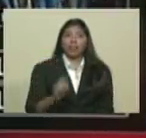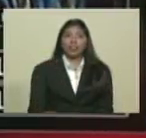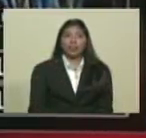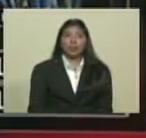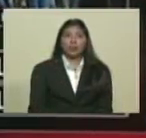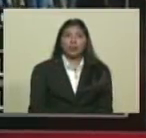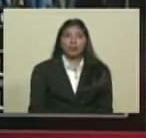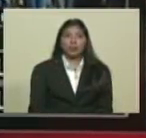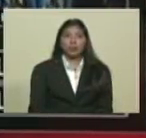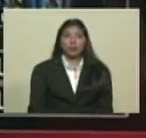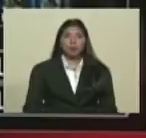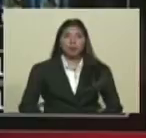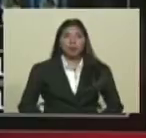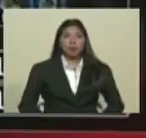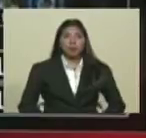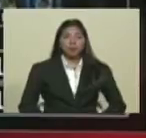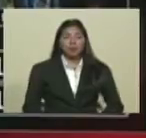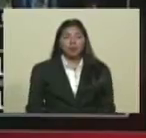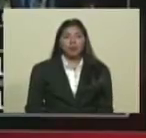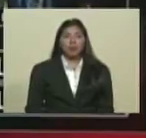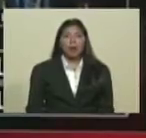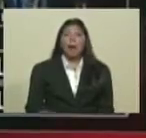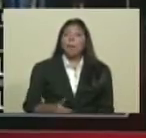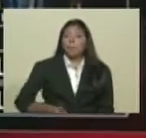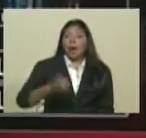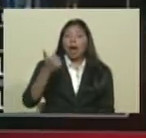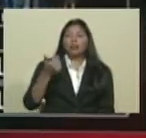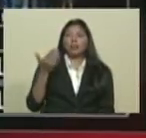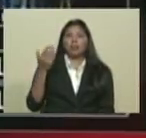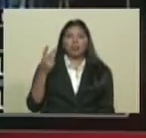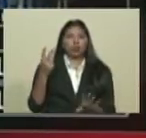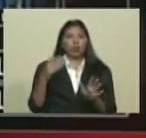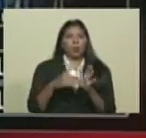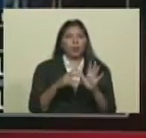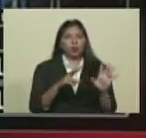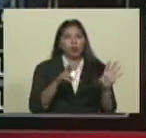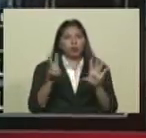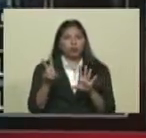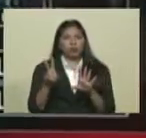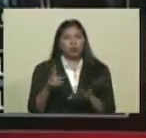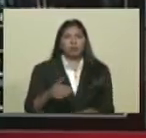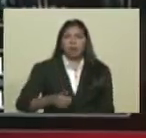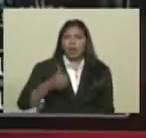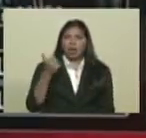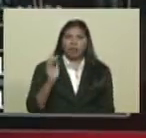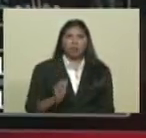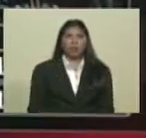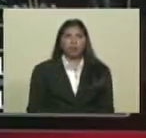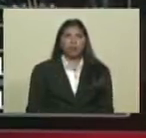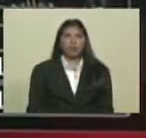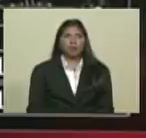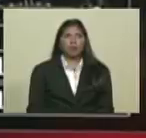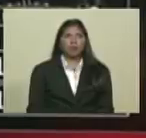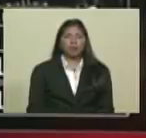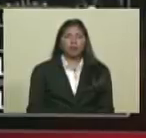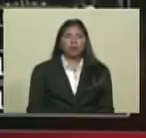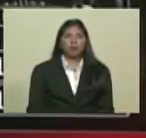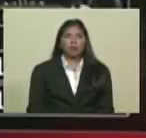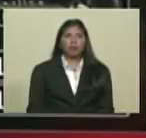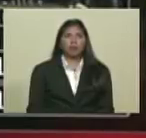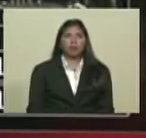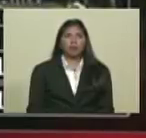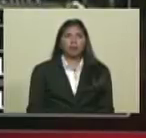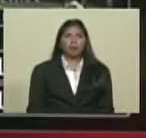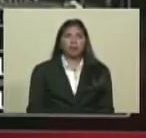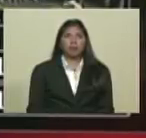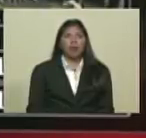al nivel de participación del año 2012, lo cual es muy bueno para nuestra democracia. Por favor, si ustedes me ayudan, ahí está, me dicen aquella